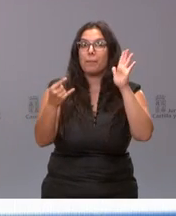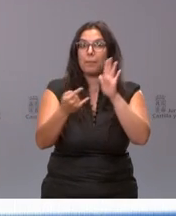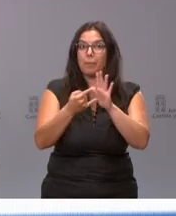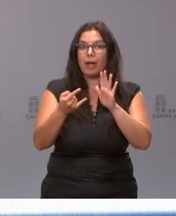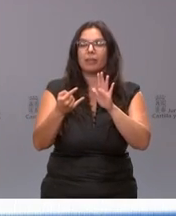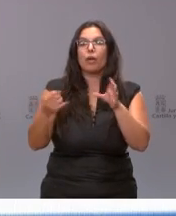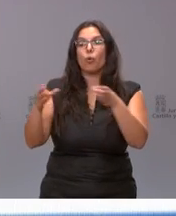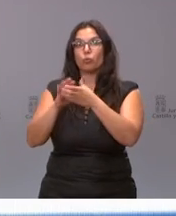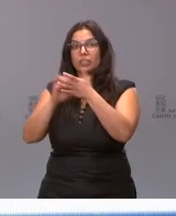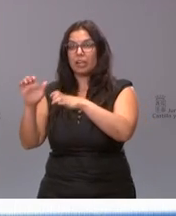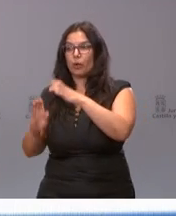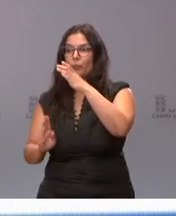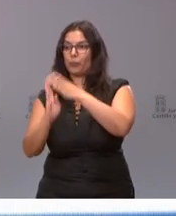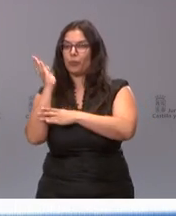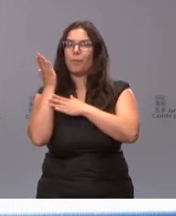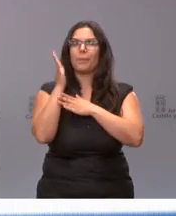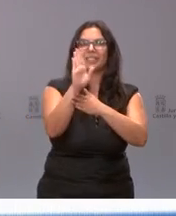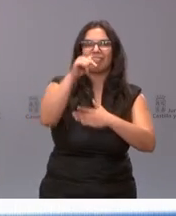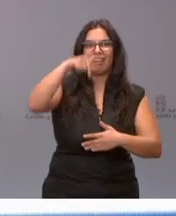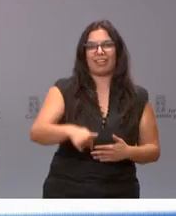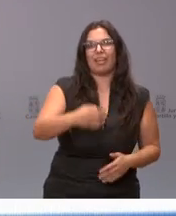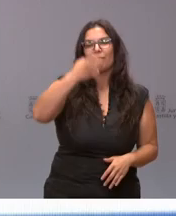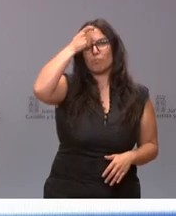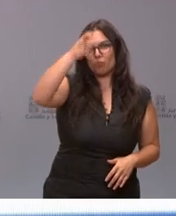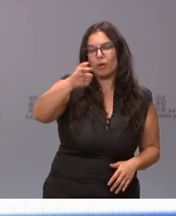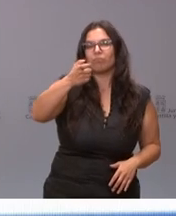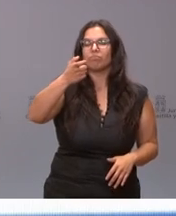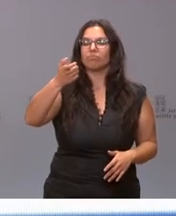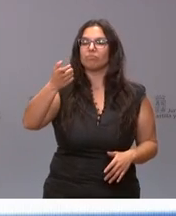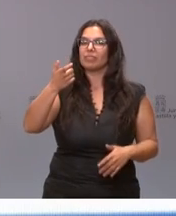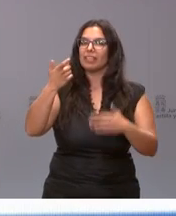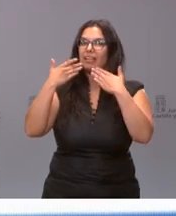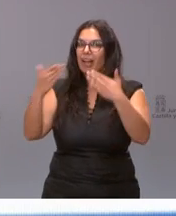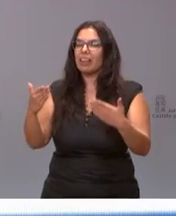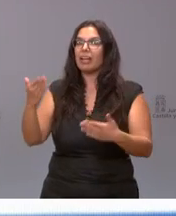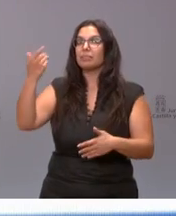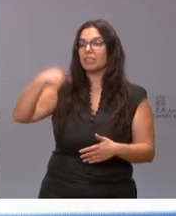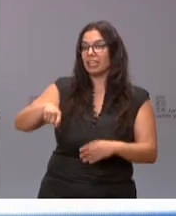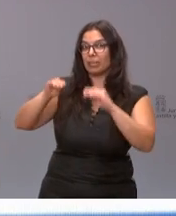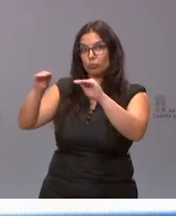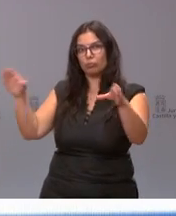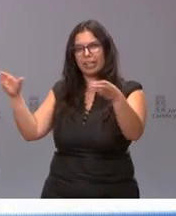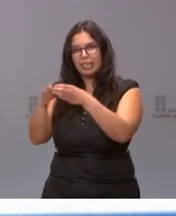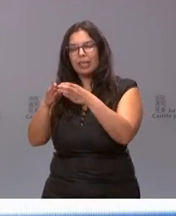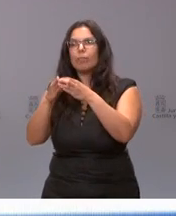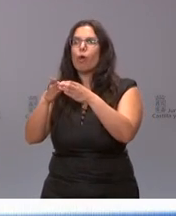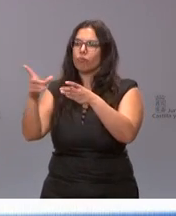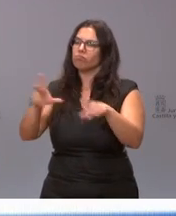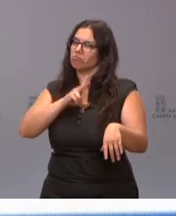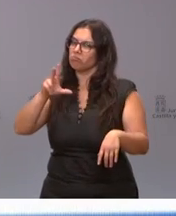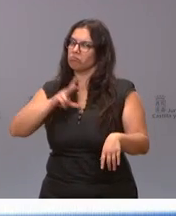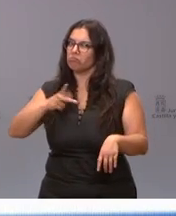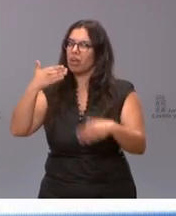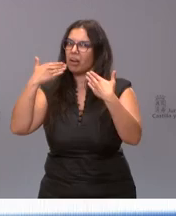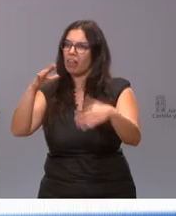Junta de Castilla y León, se lleva a un municipio, y también quiero agradecértelo, presidente, a ti y a todo tu equipo, que hayáis tenido la deferencia de contar